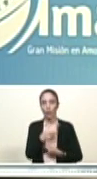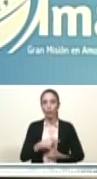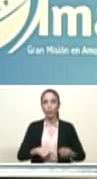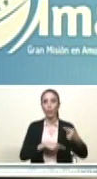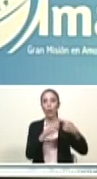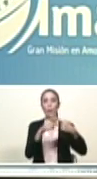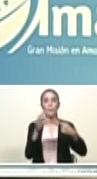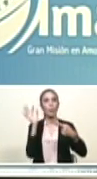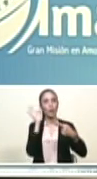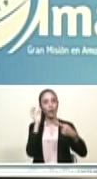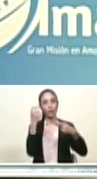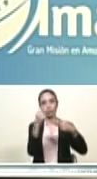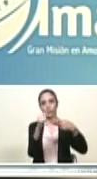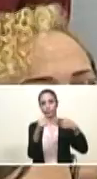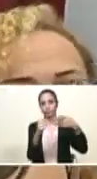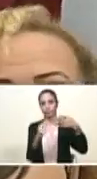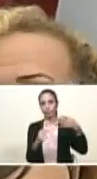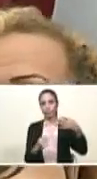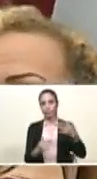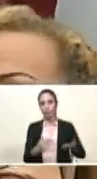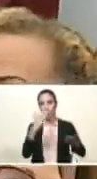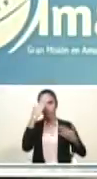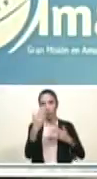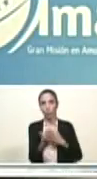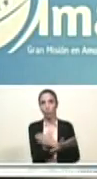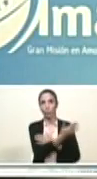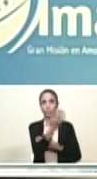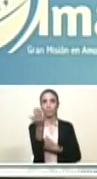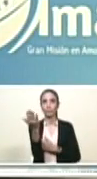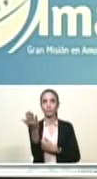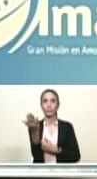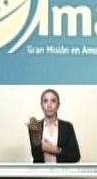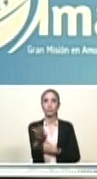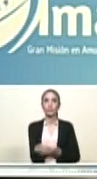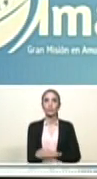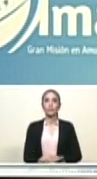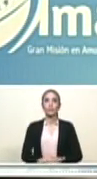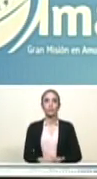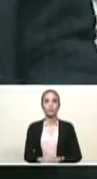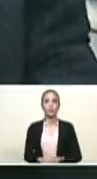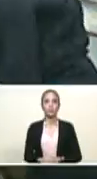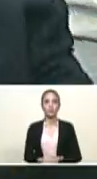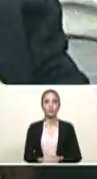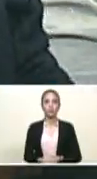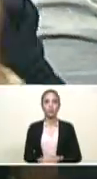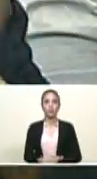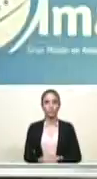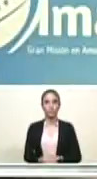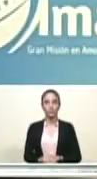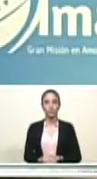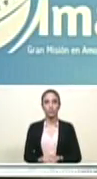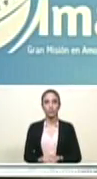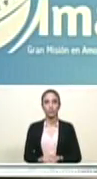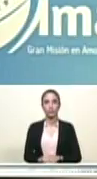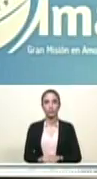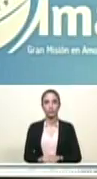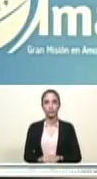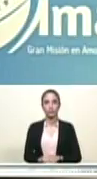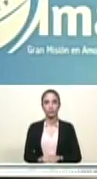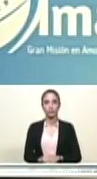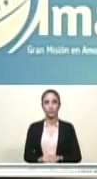Requena, a Rafael Argotti, María León, María